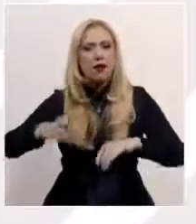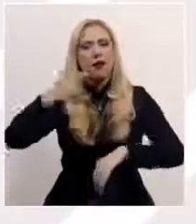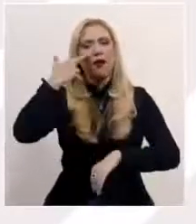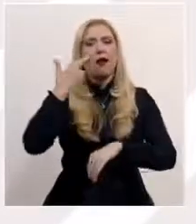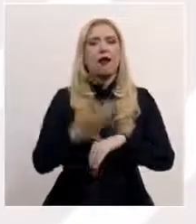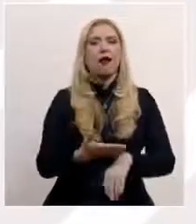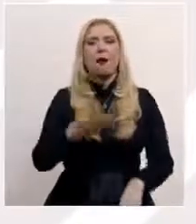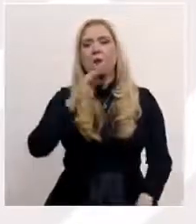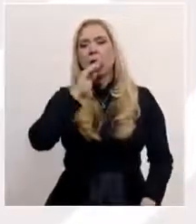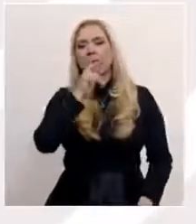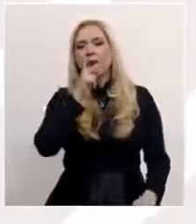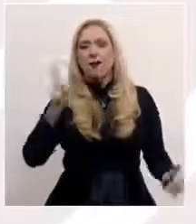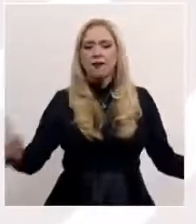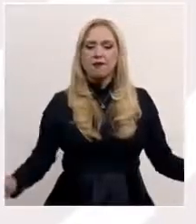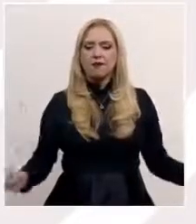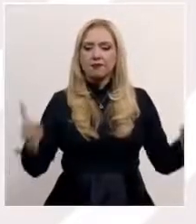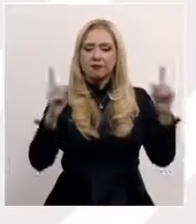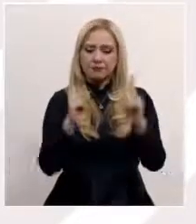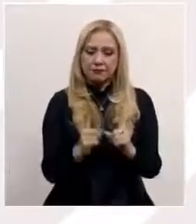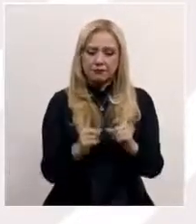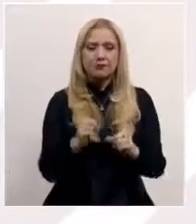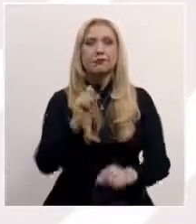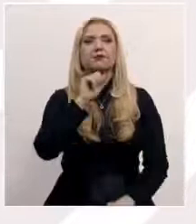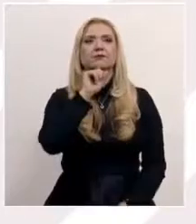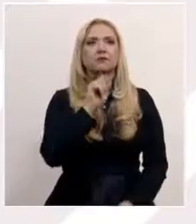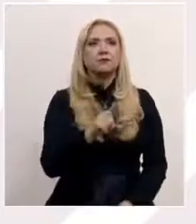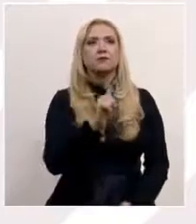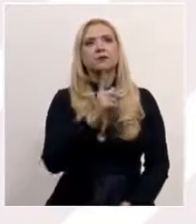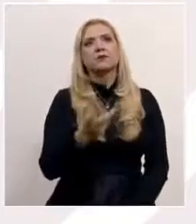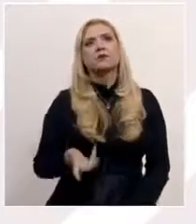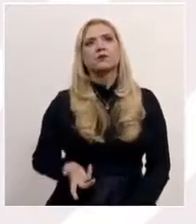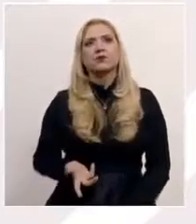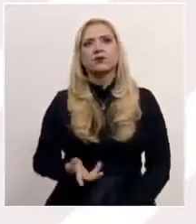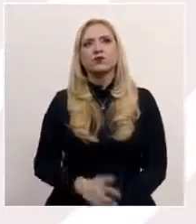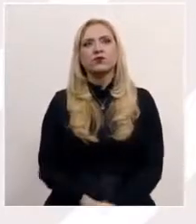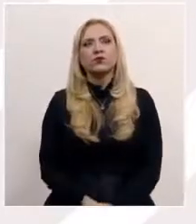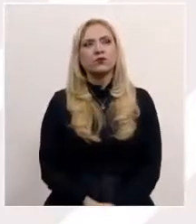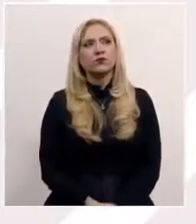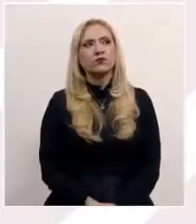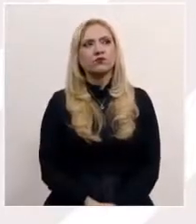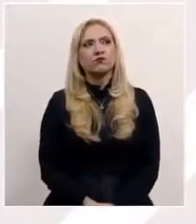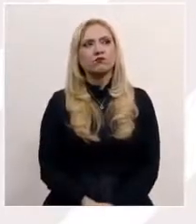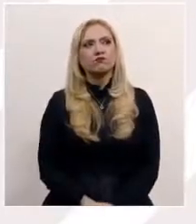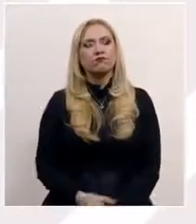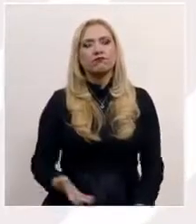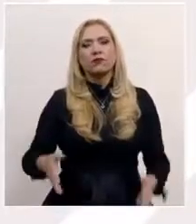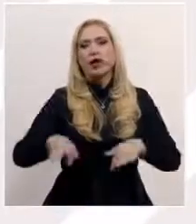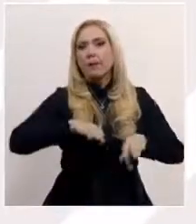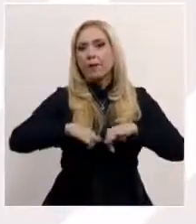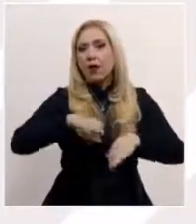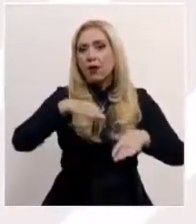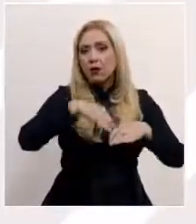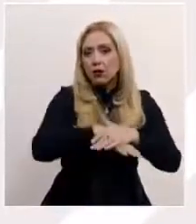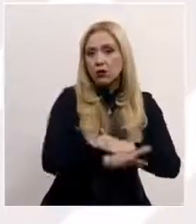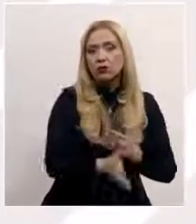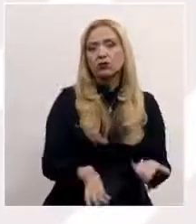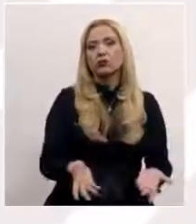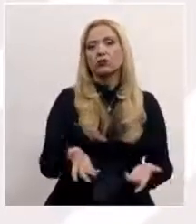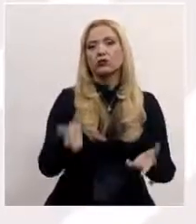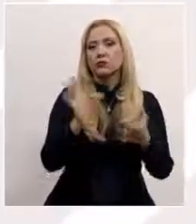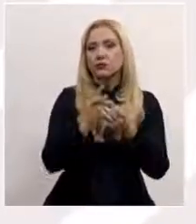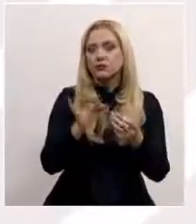corresponsabilidad existente, pero también justo en el empleo, en el mensaje que se